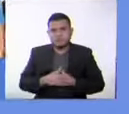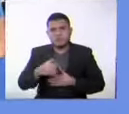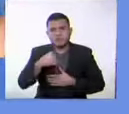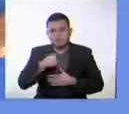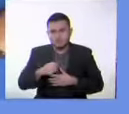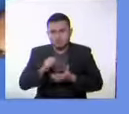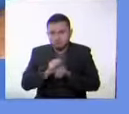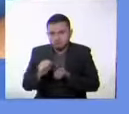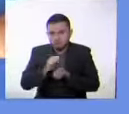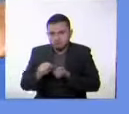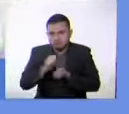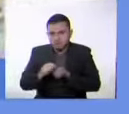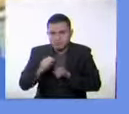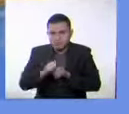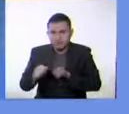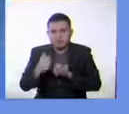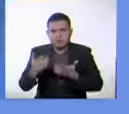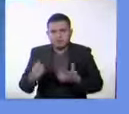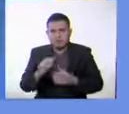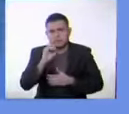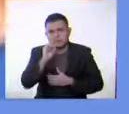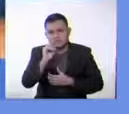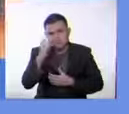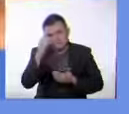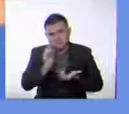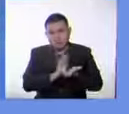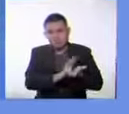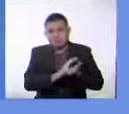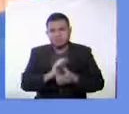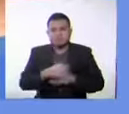ropa con 0 estereotipos.